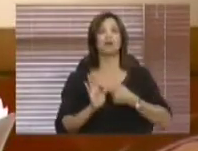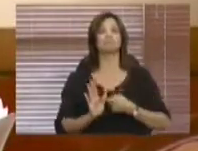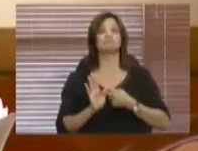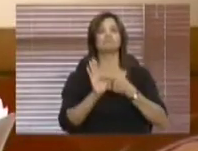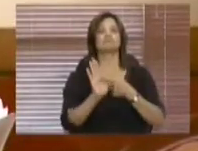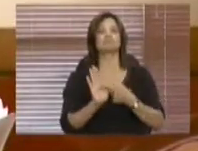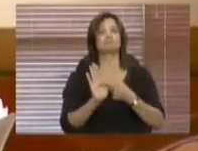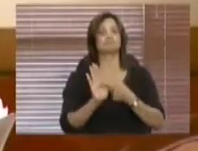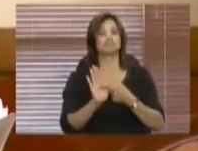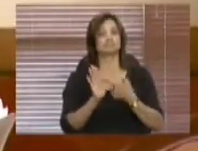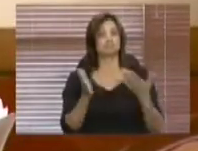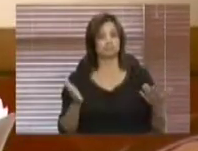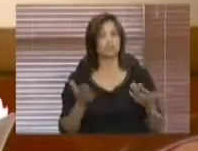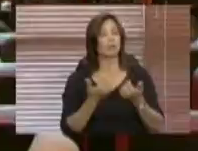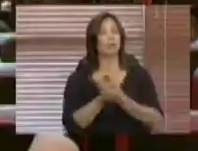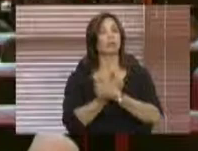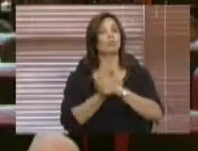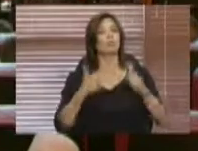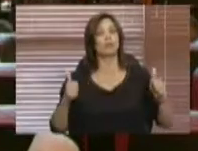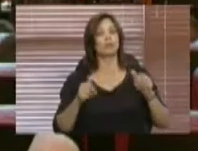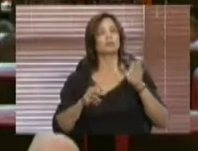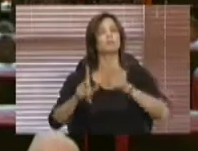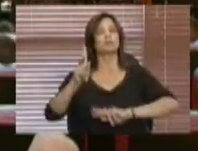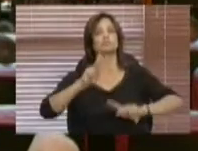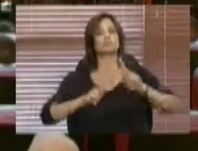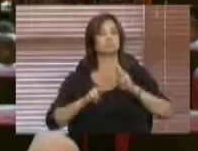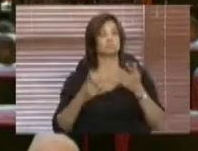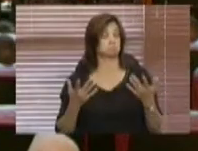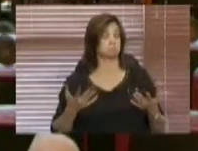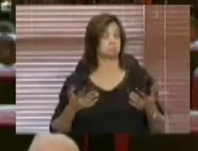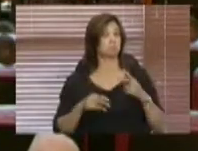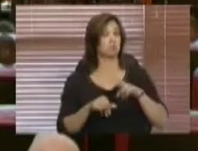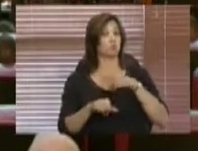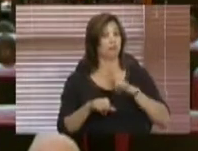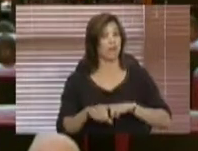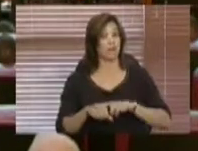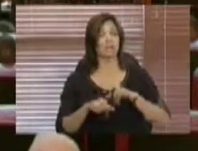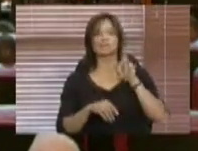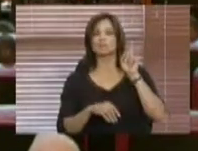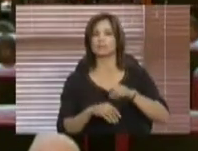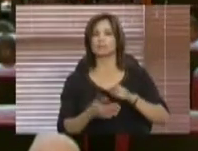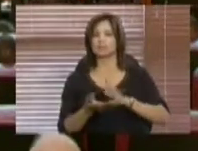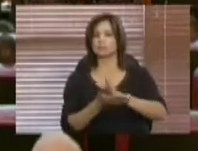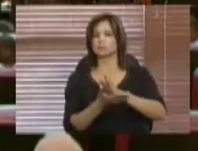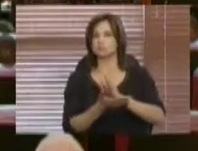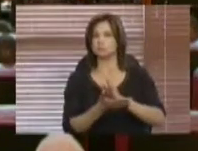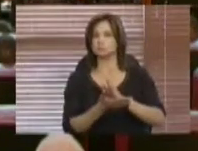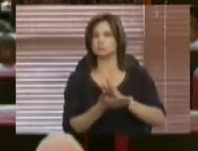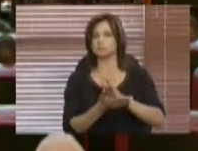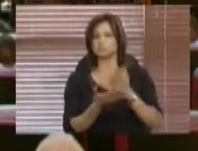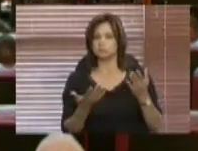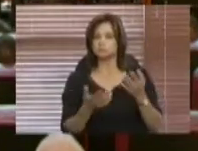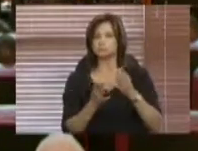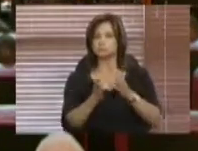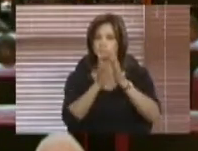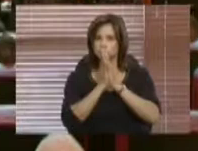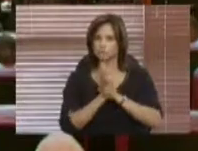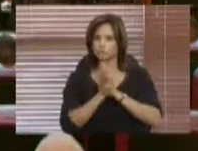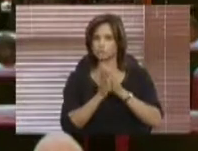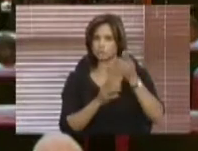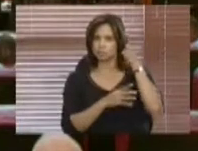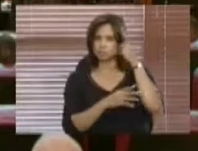planteamos que cualquier ciudadano de a pie tiene derecho a